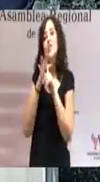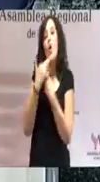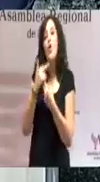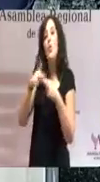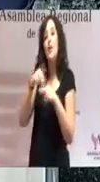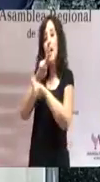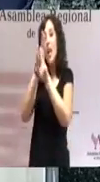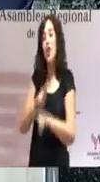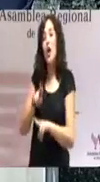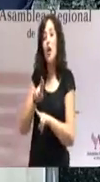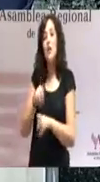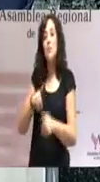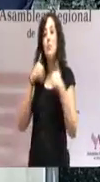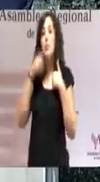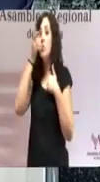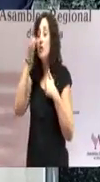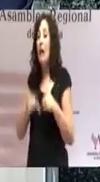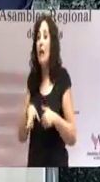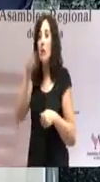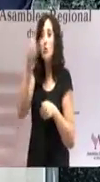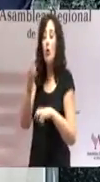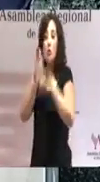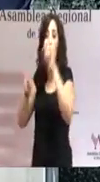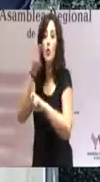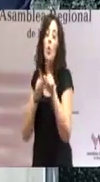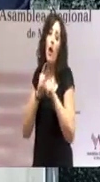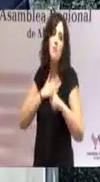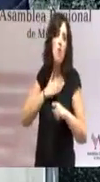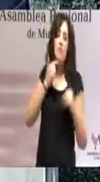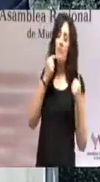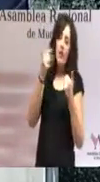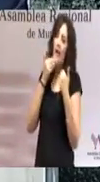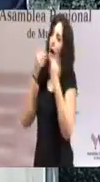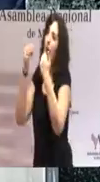internacional, llámenlo por teléfono y déle las gracias de mi parte, por favor, señorías.